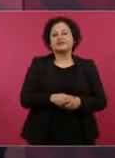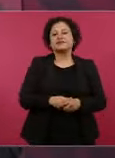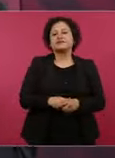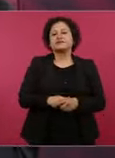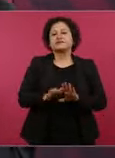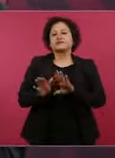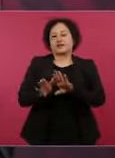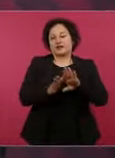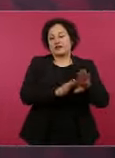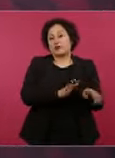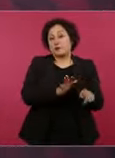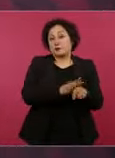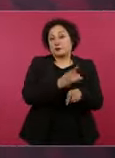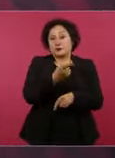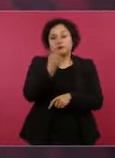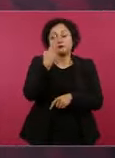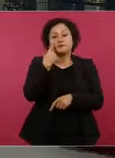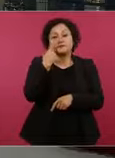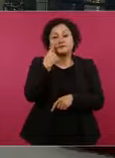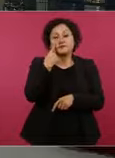no les funcionó